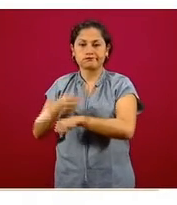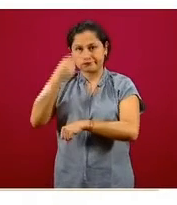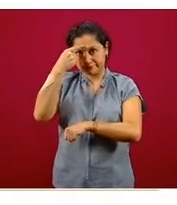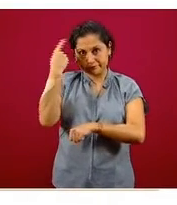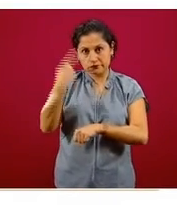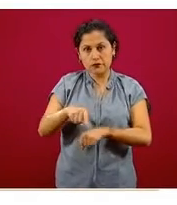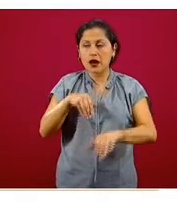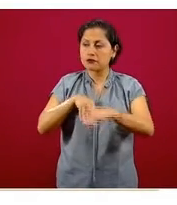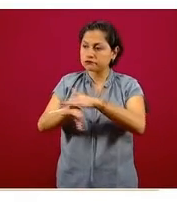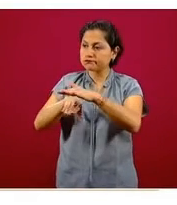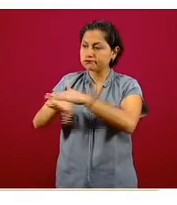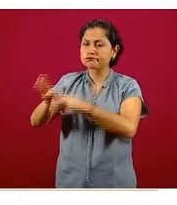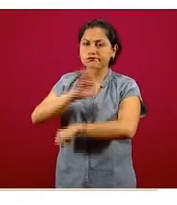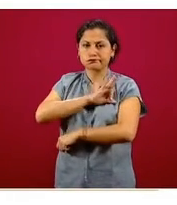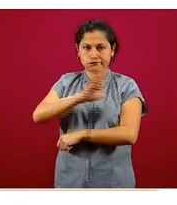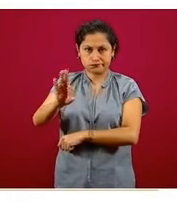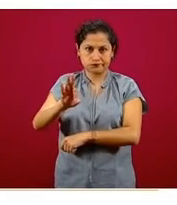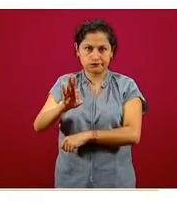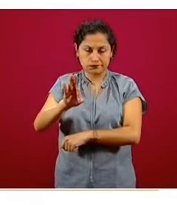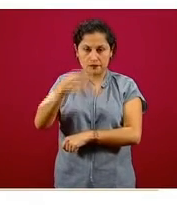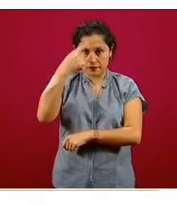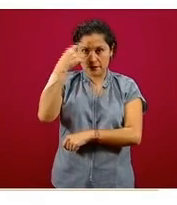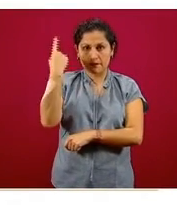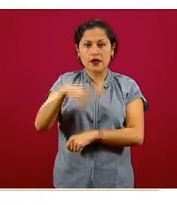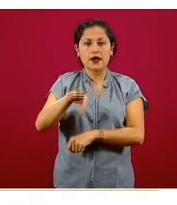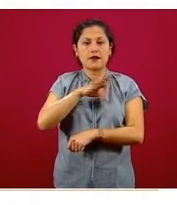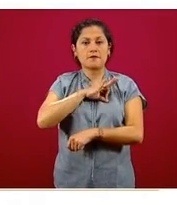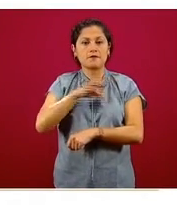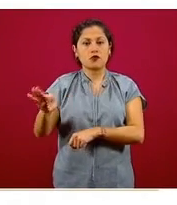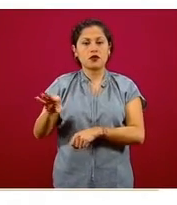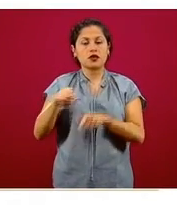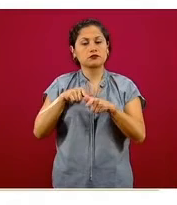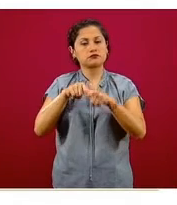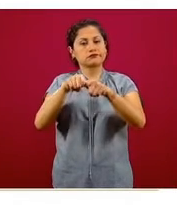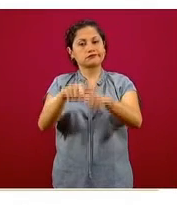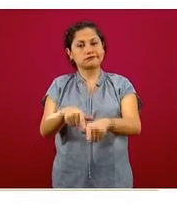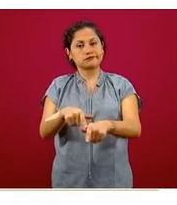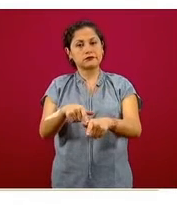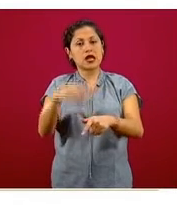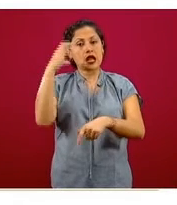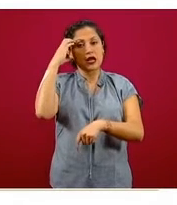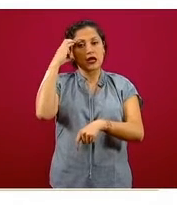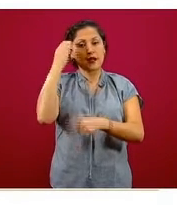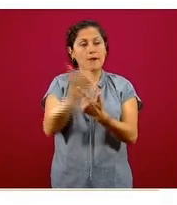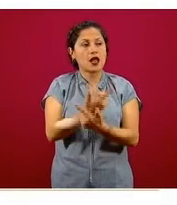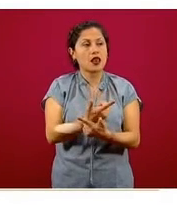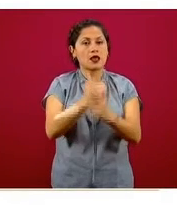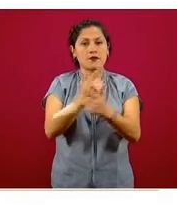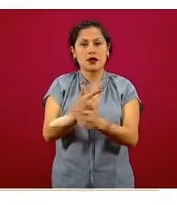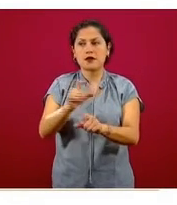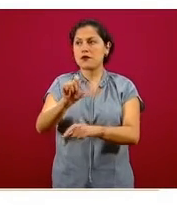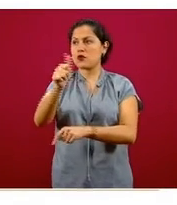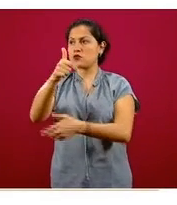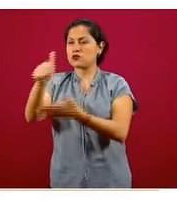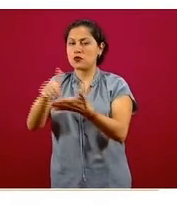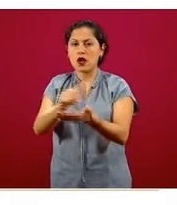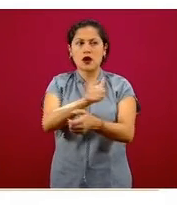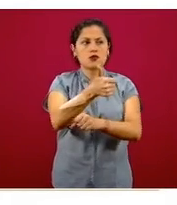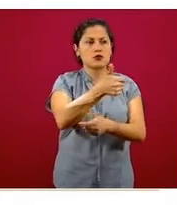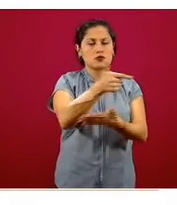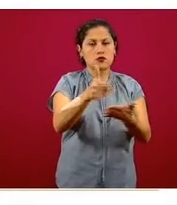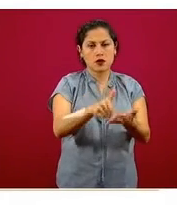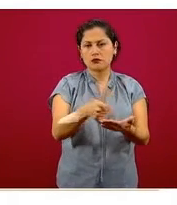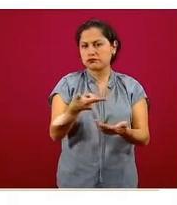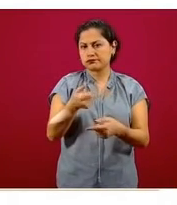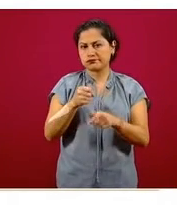poder tener siempre este margen de seguridad cubierto y por lo tanto camas disponibles para los pacientes. En la última